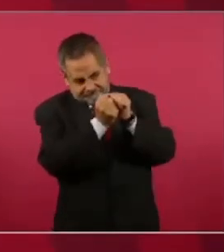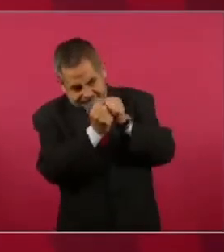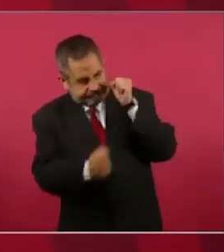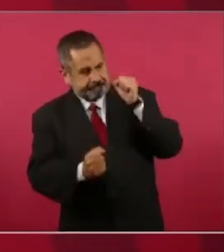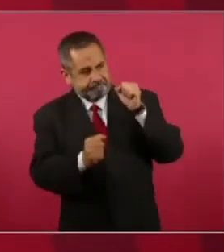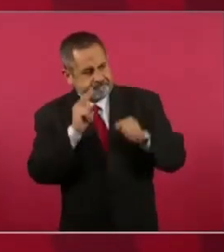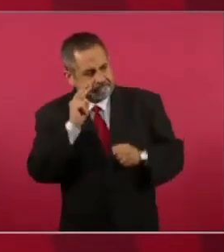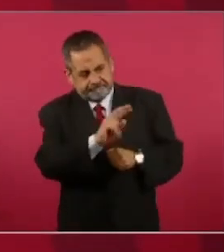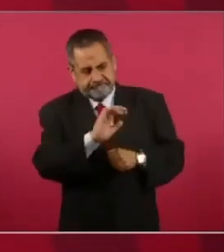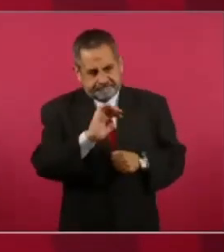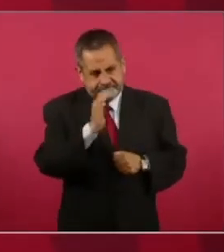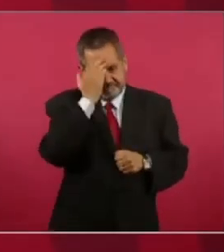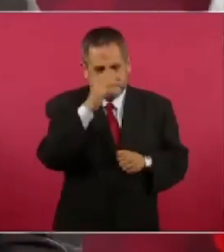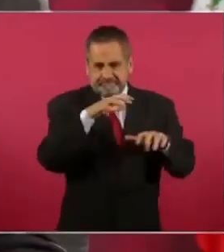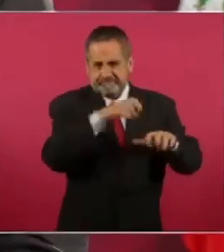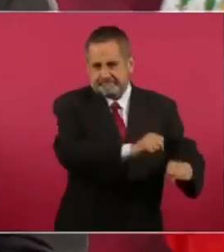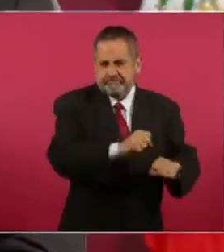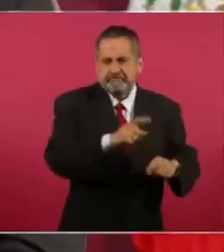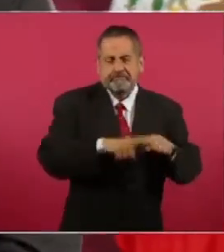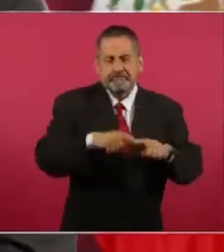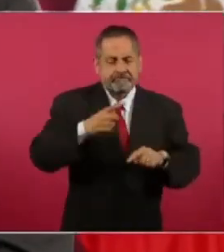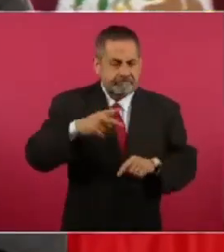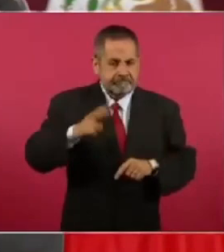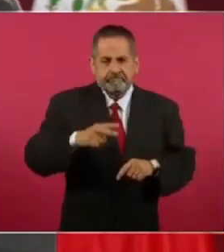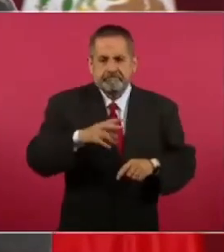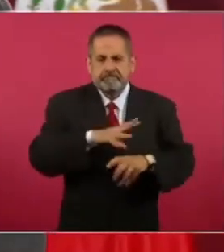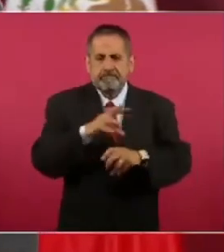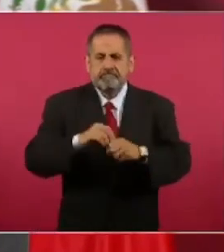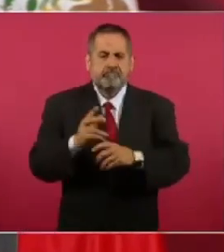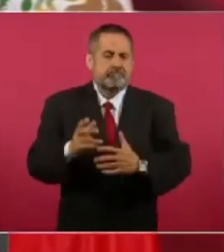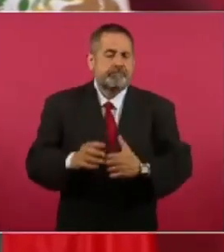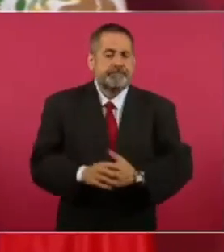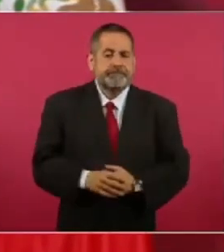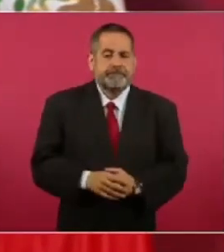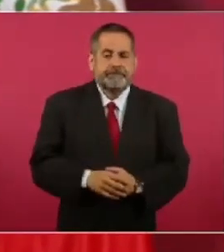verdad, y es